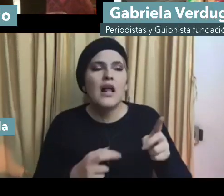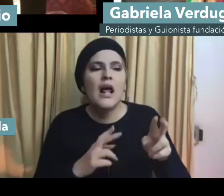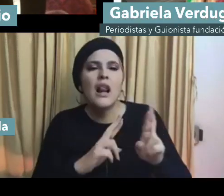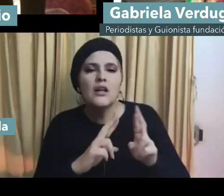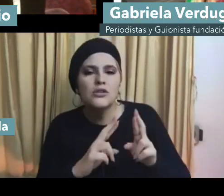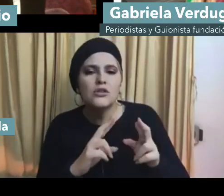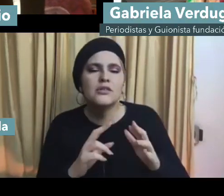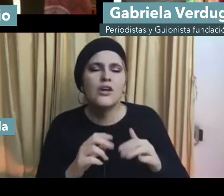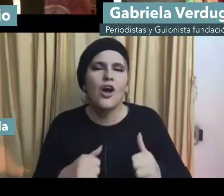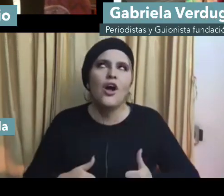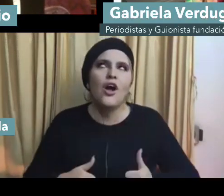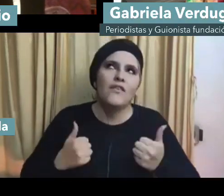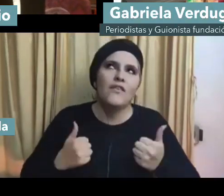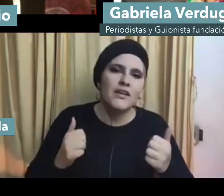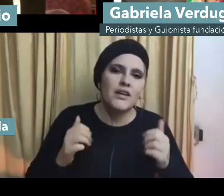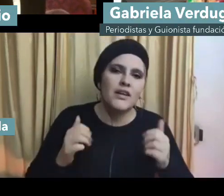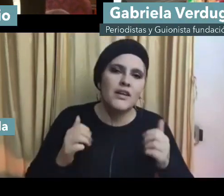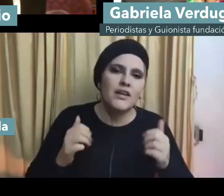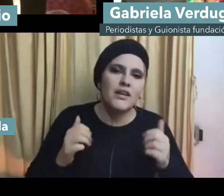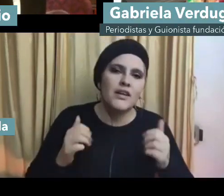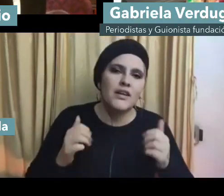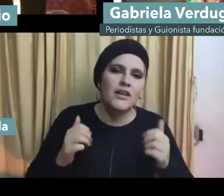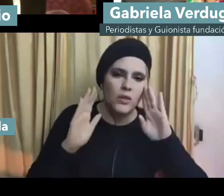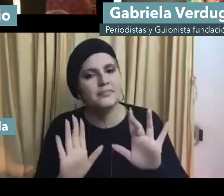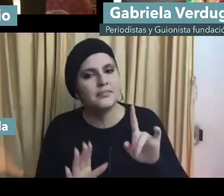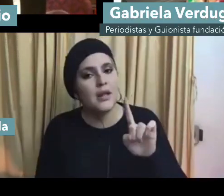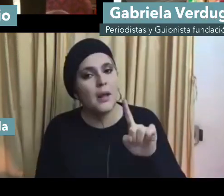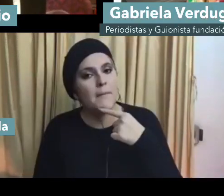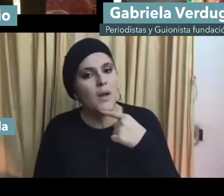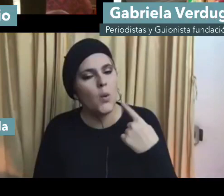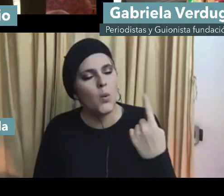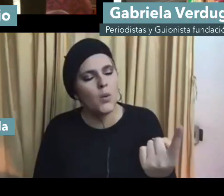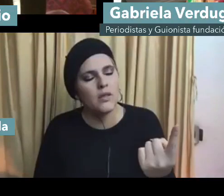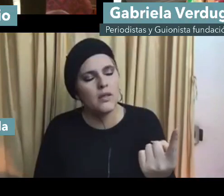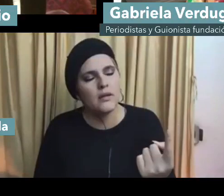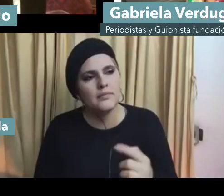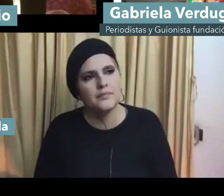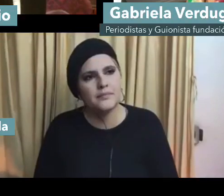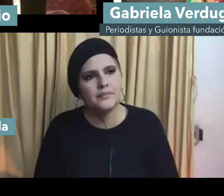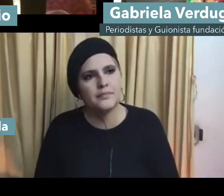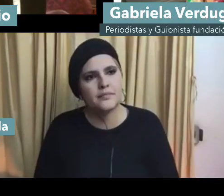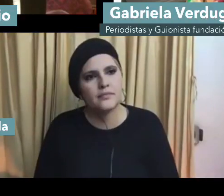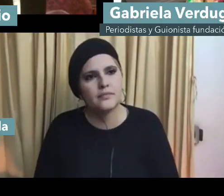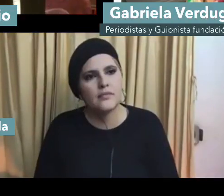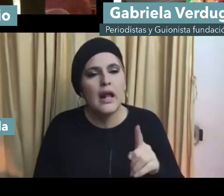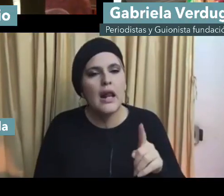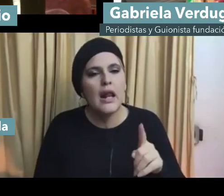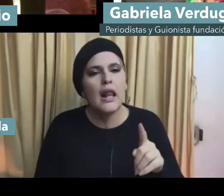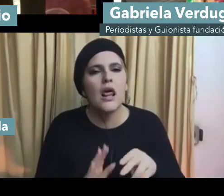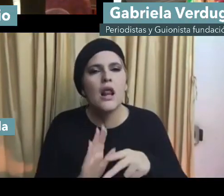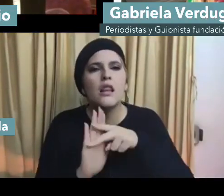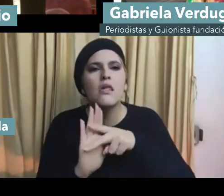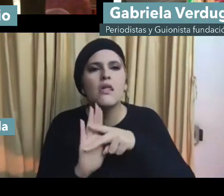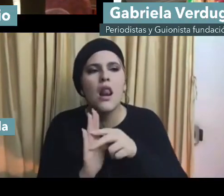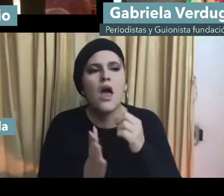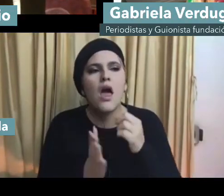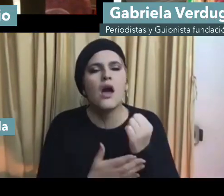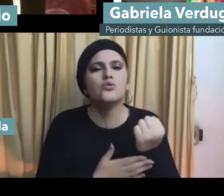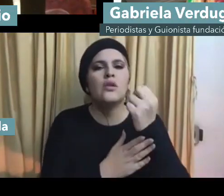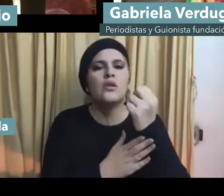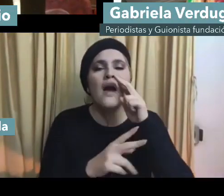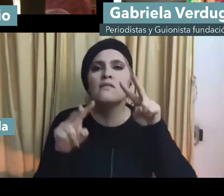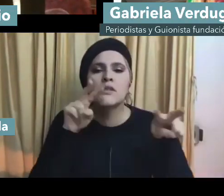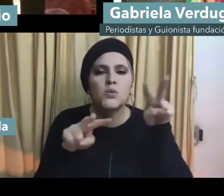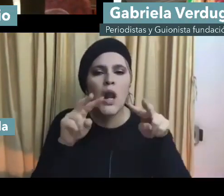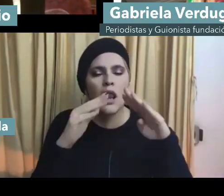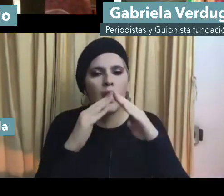debe preguntarse es cuáles son los niveles de ayudas visuales que hay en la casa. Porque si tengo bien equipada